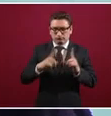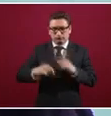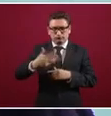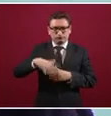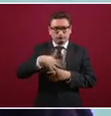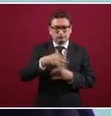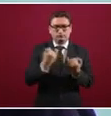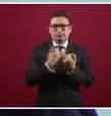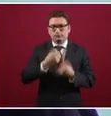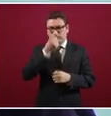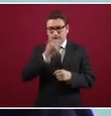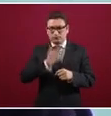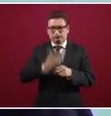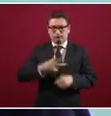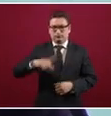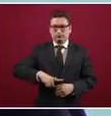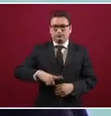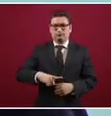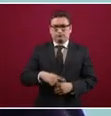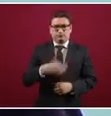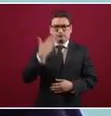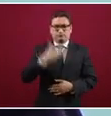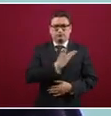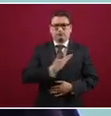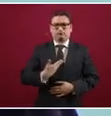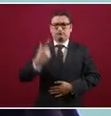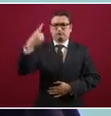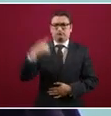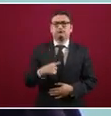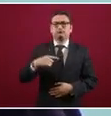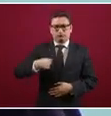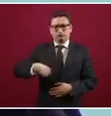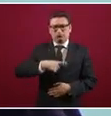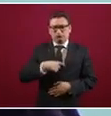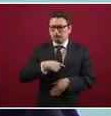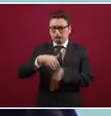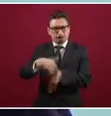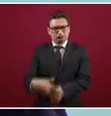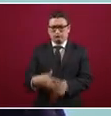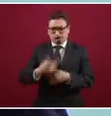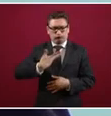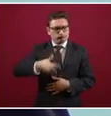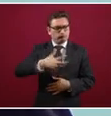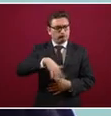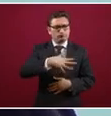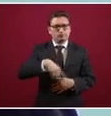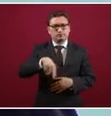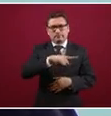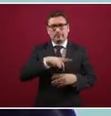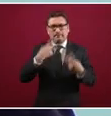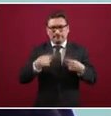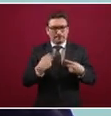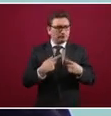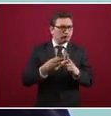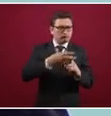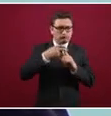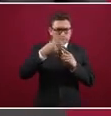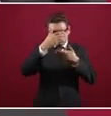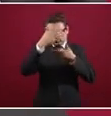secretaría de gobernación siguiendo instrucciones del presidente de la republica con la búsqueda de las personas desaparecidas